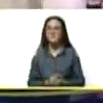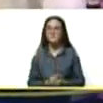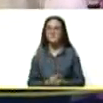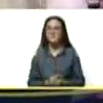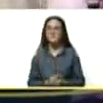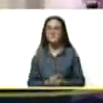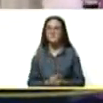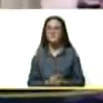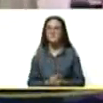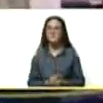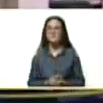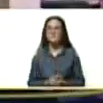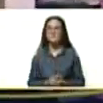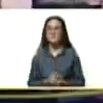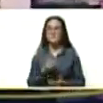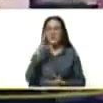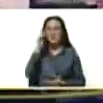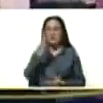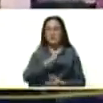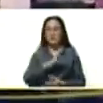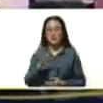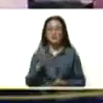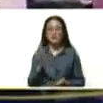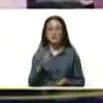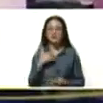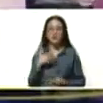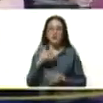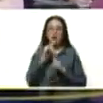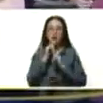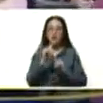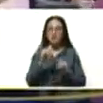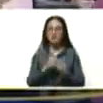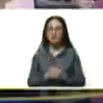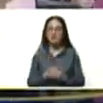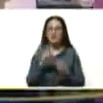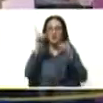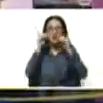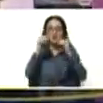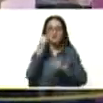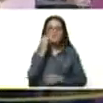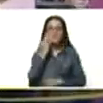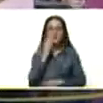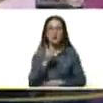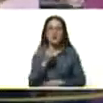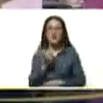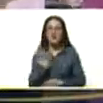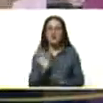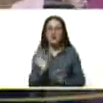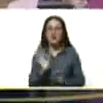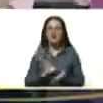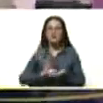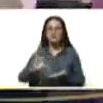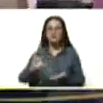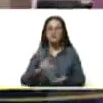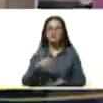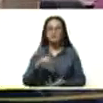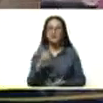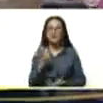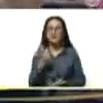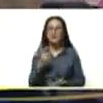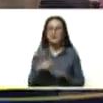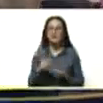Dios me lo bendiga. Es una noticia que quería dar. Delcy Rodríguez, madrina, para que no falte nada. Que ustedes digan, hace falta